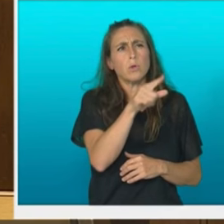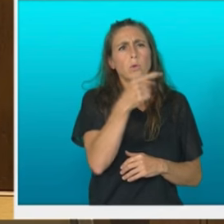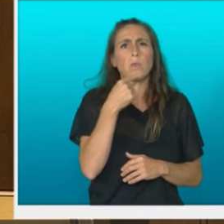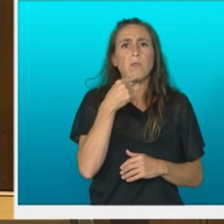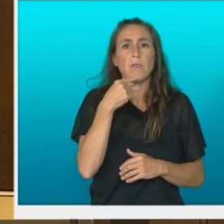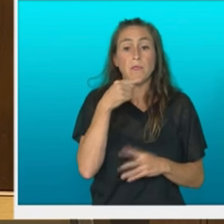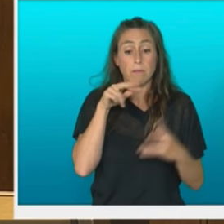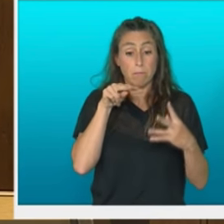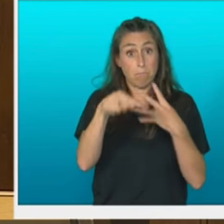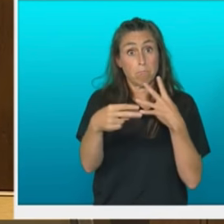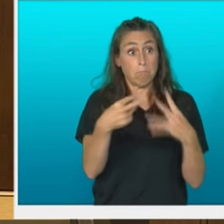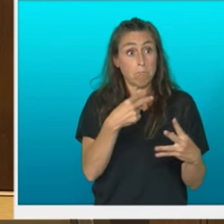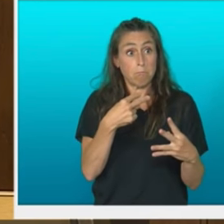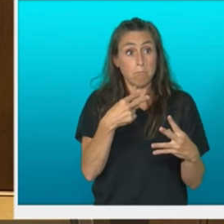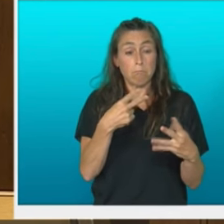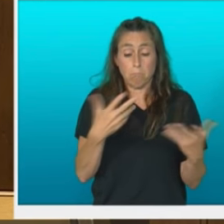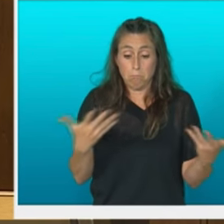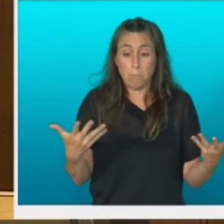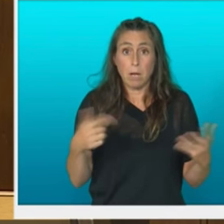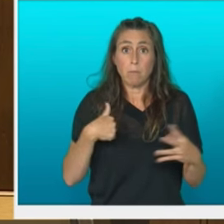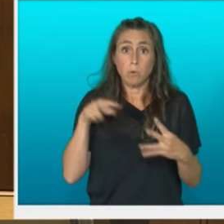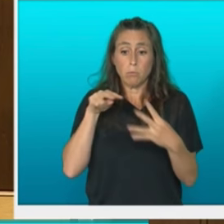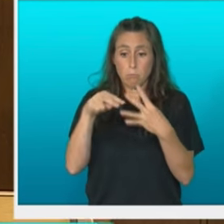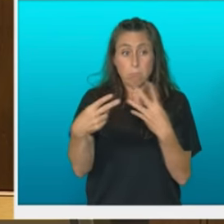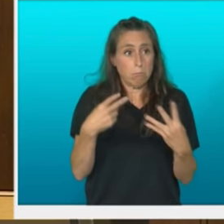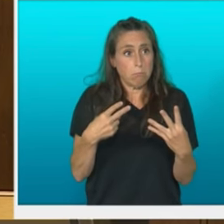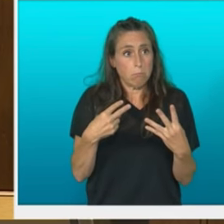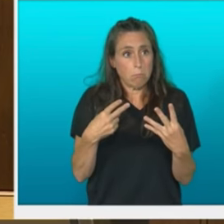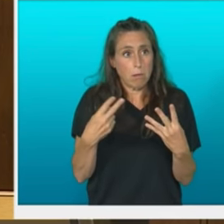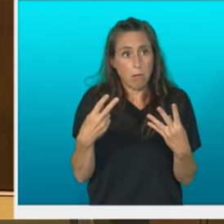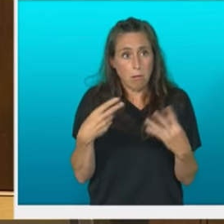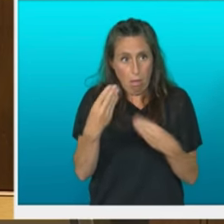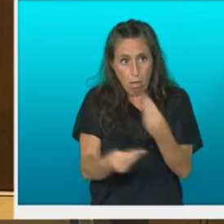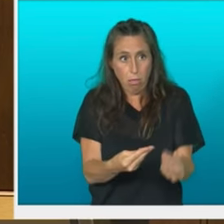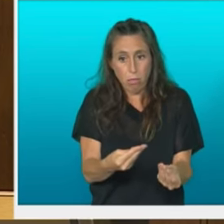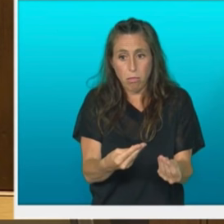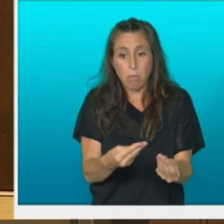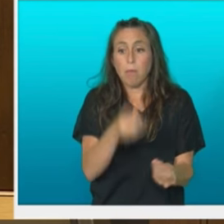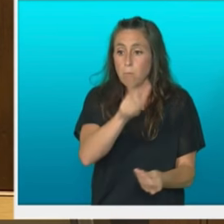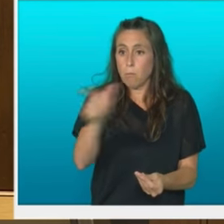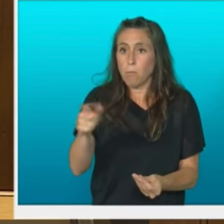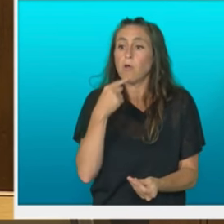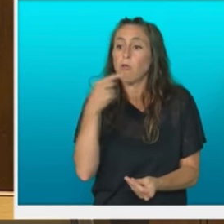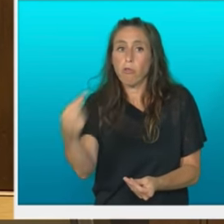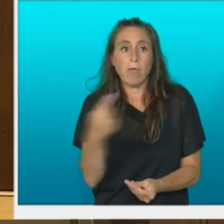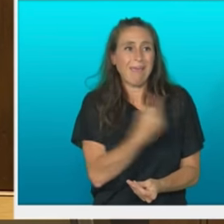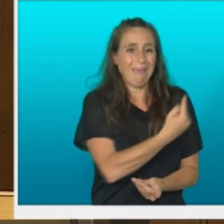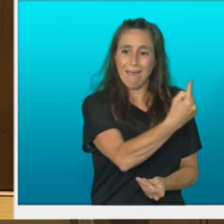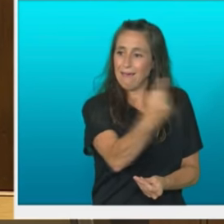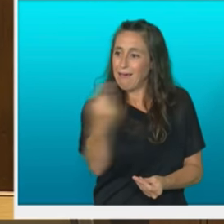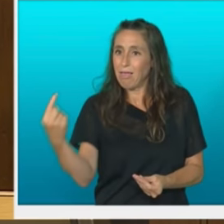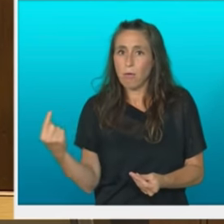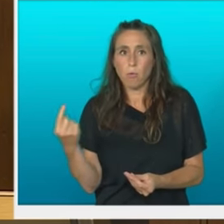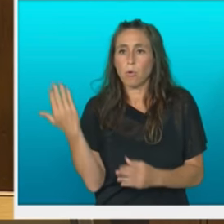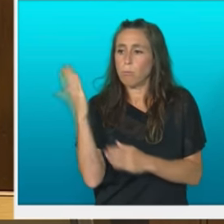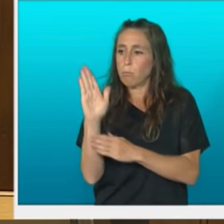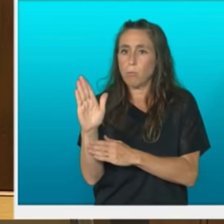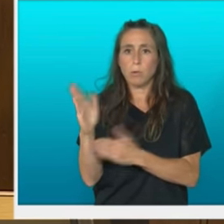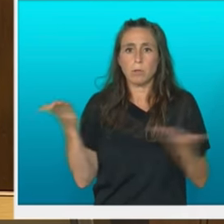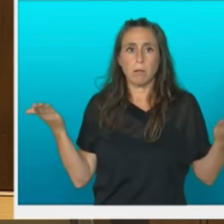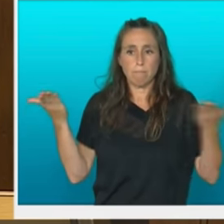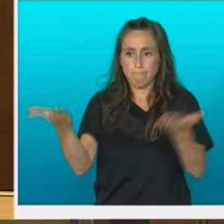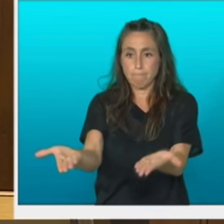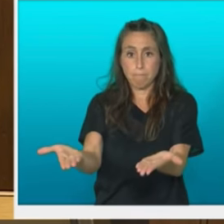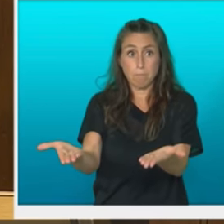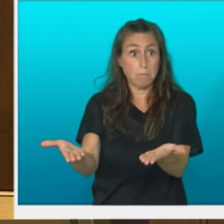duzu ba gardentasuna esan deza egun herri ni zeinan bakoitzaren proposan bena nik berri de esango dizut euskal